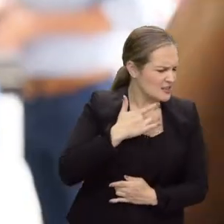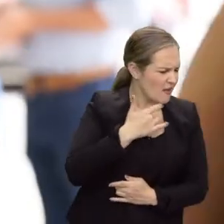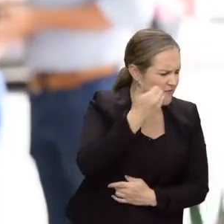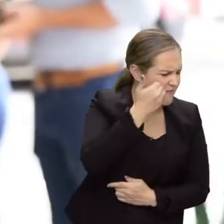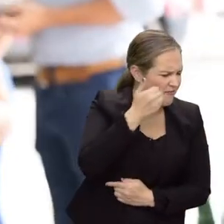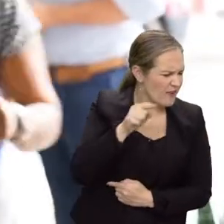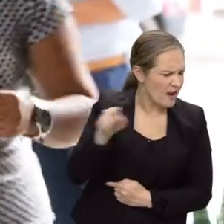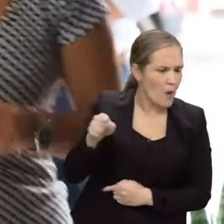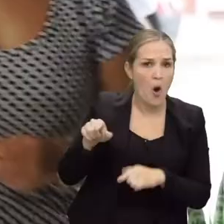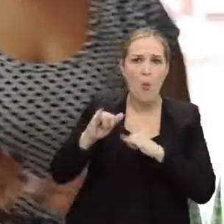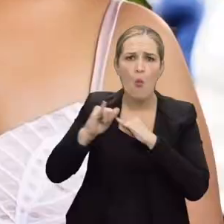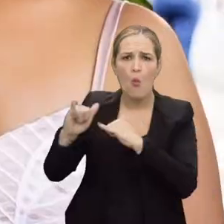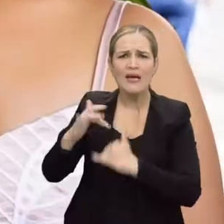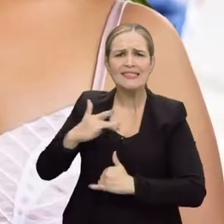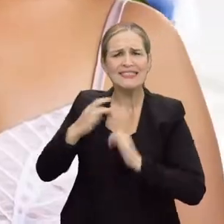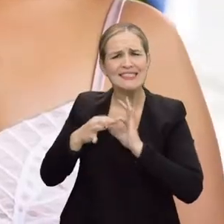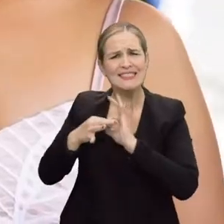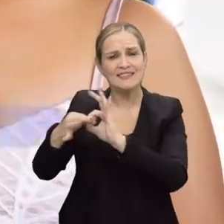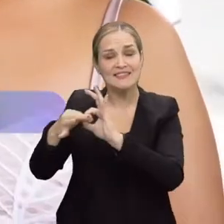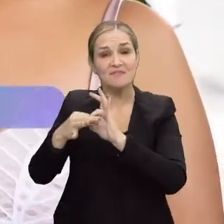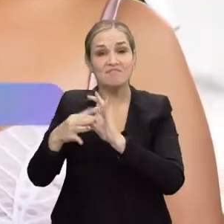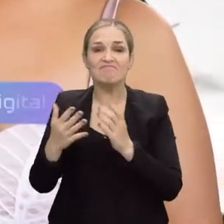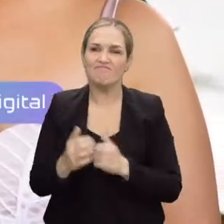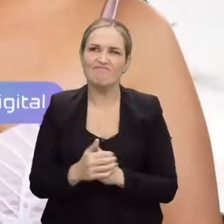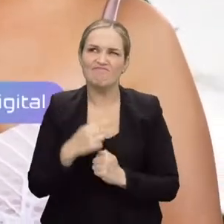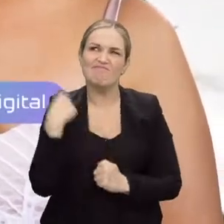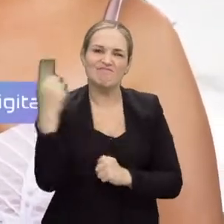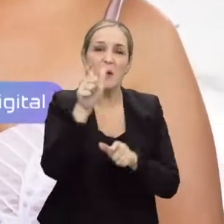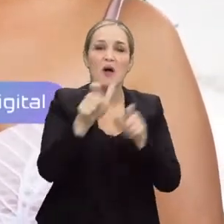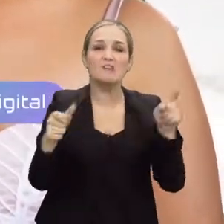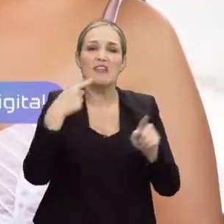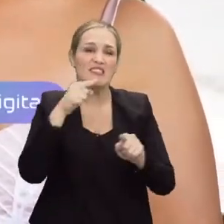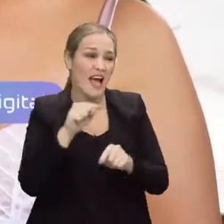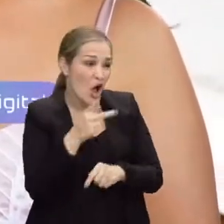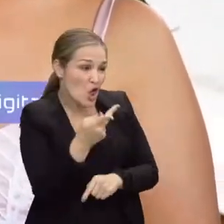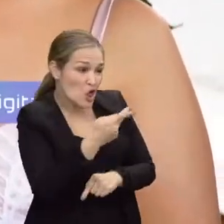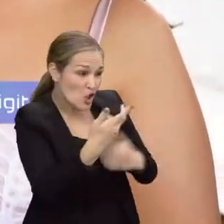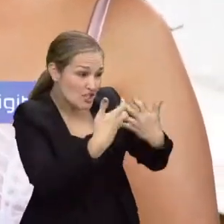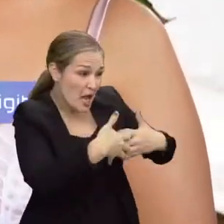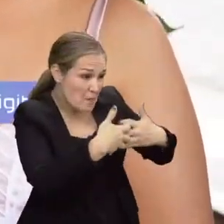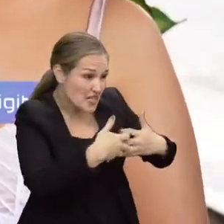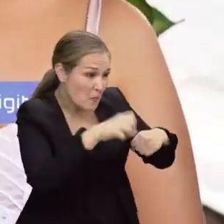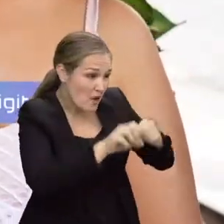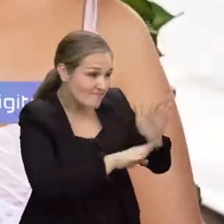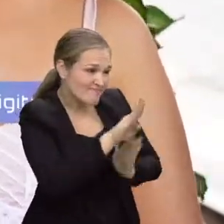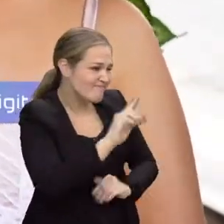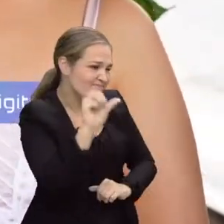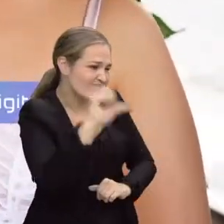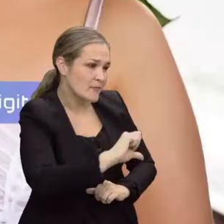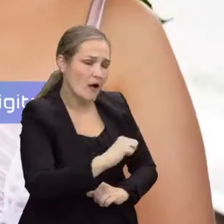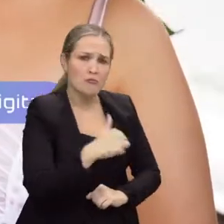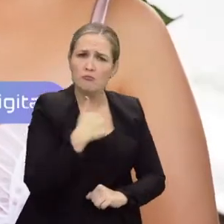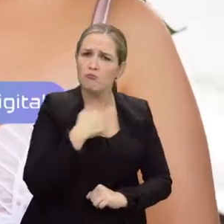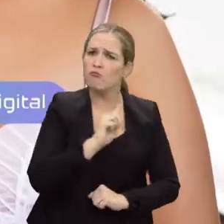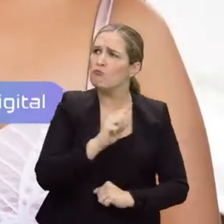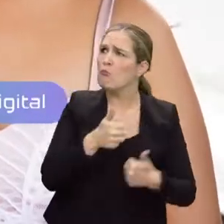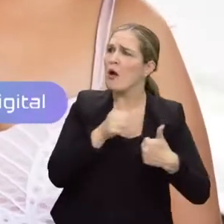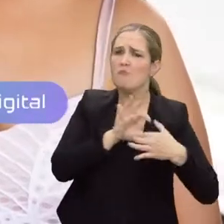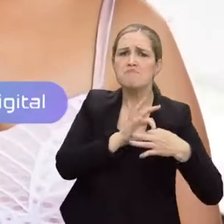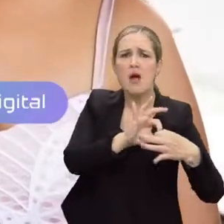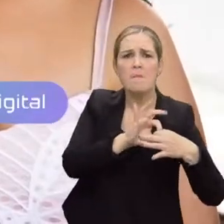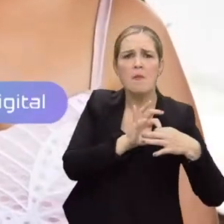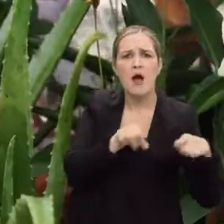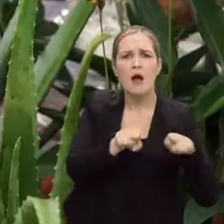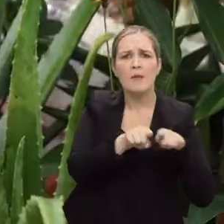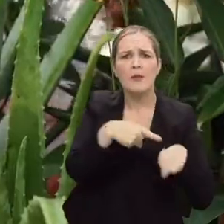enferma, yo lo siento. Muchas personas dicen que pues empresas familiares fracasan, pero yo veo que con mi hermana no. Mi hermana y yo